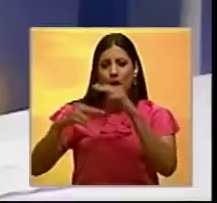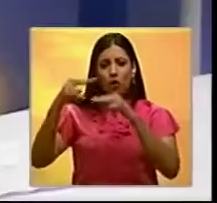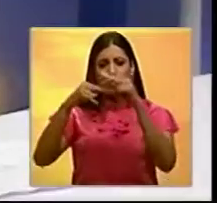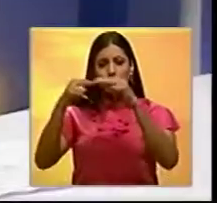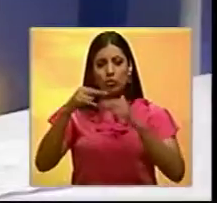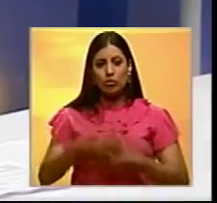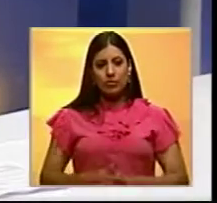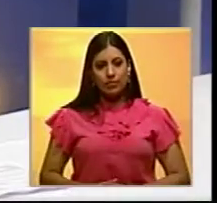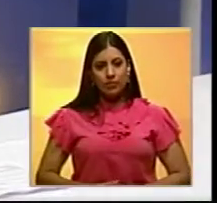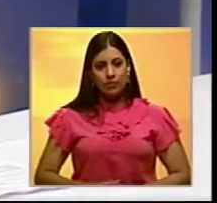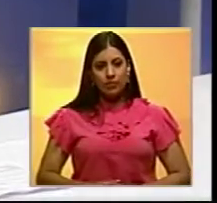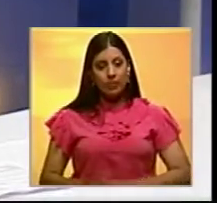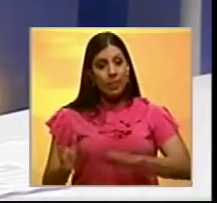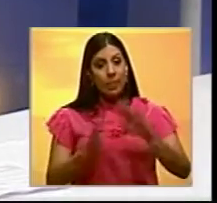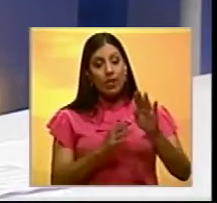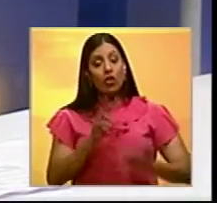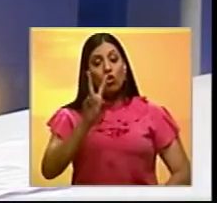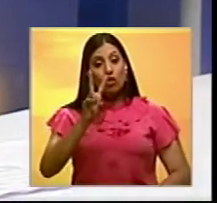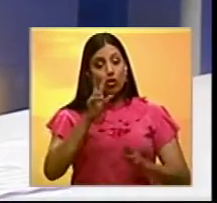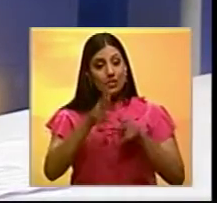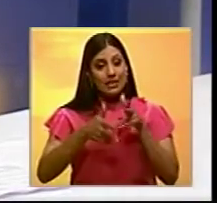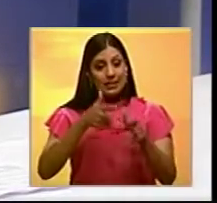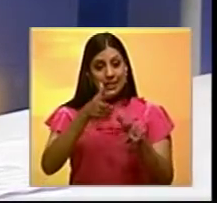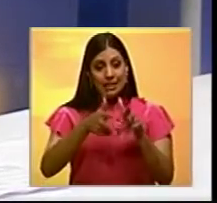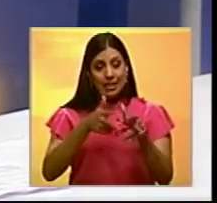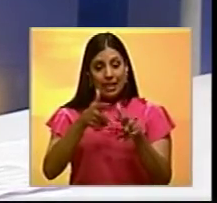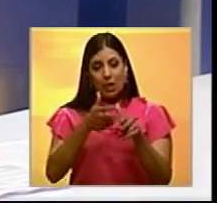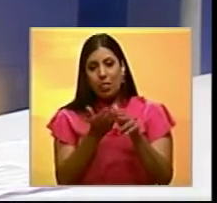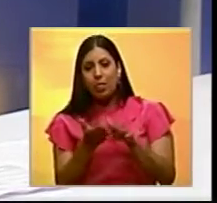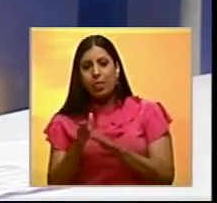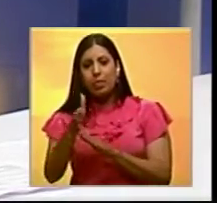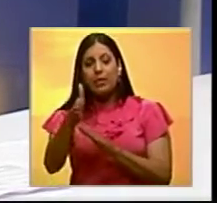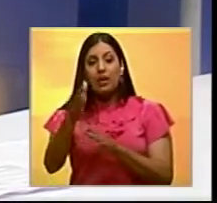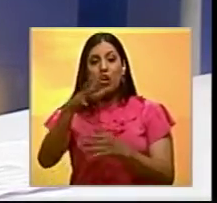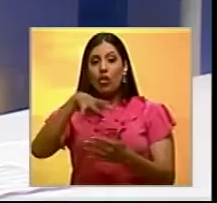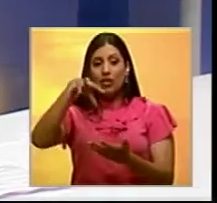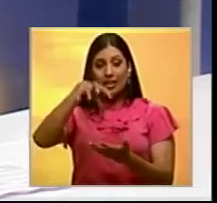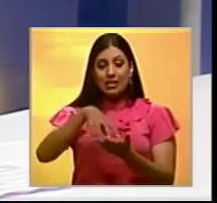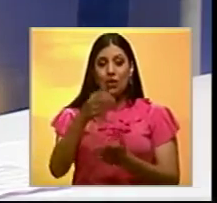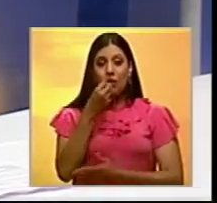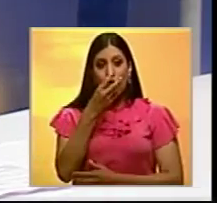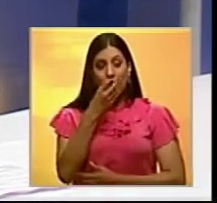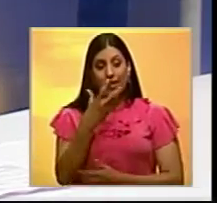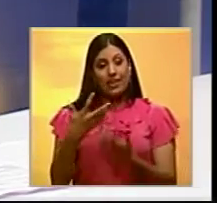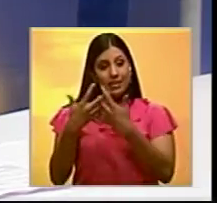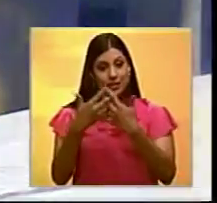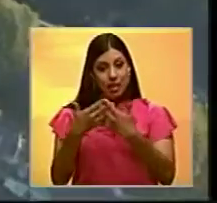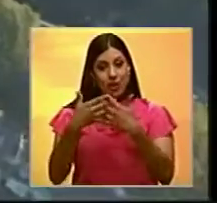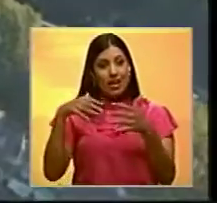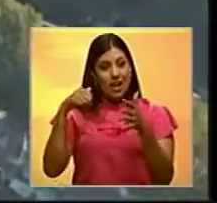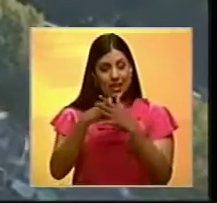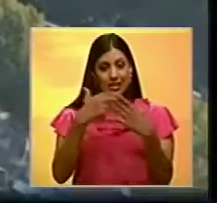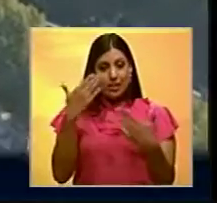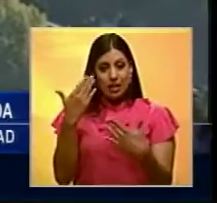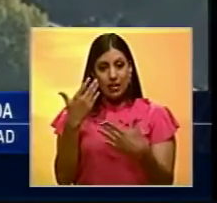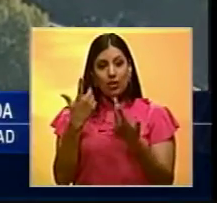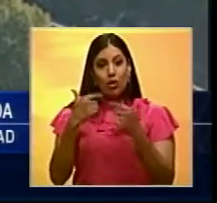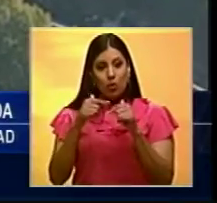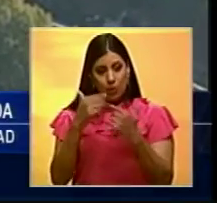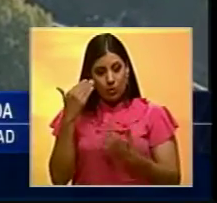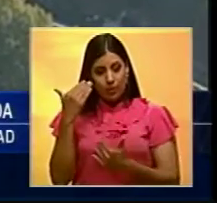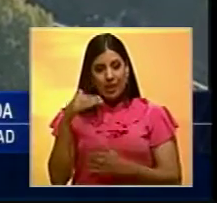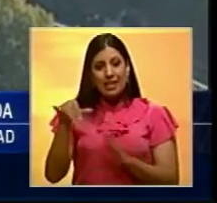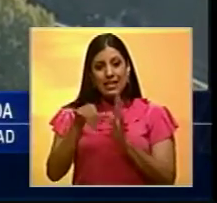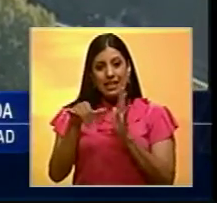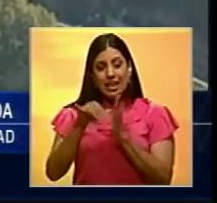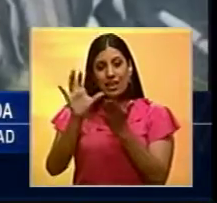construyen. 2 trenes de carga se descarrilaron tras colisionar en el estado de Florida, en Estados Unidos. El accidente ocurrió en el condado de Marion,